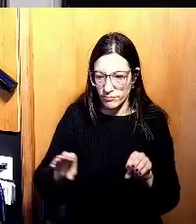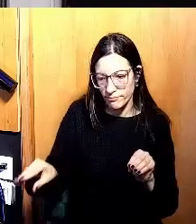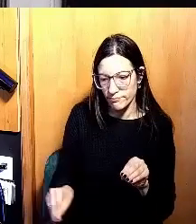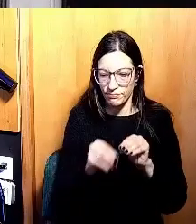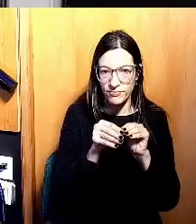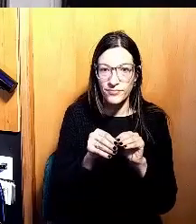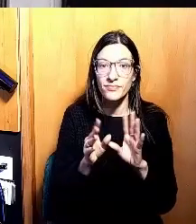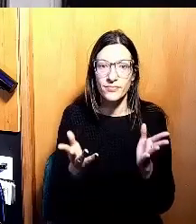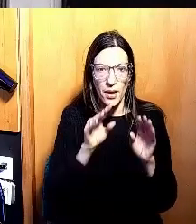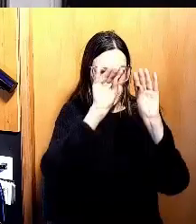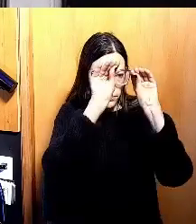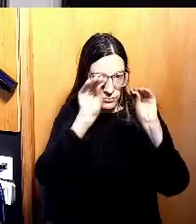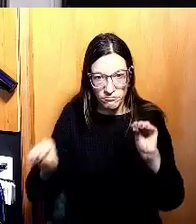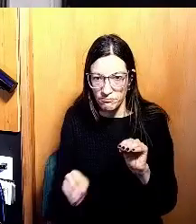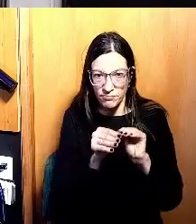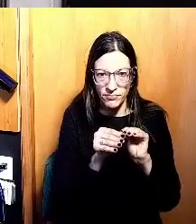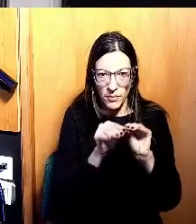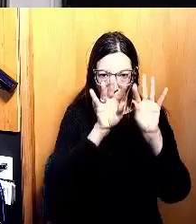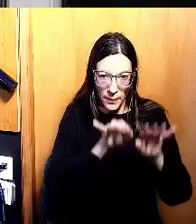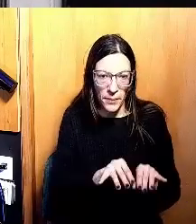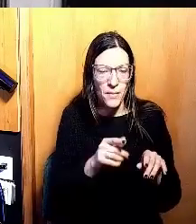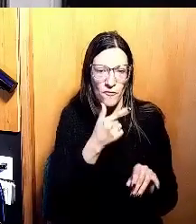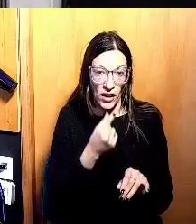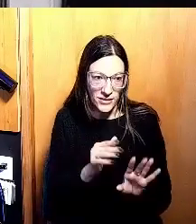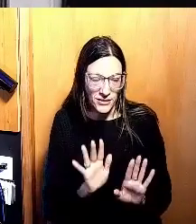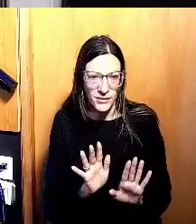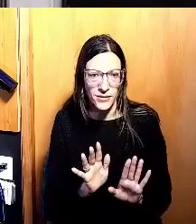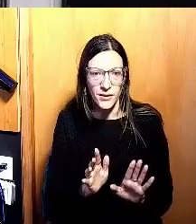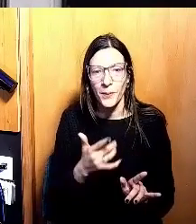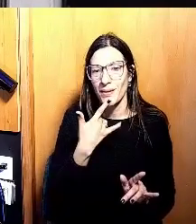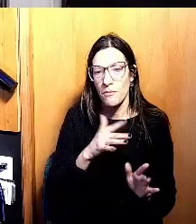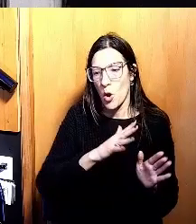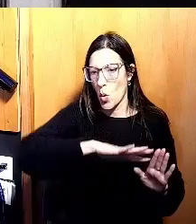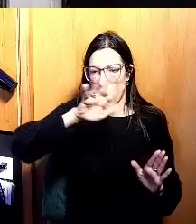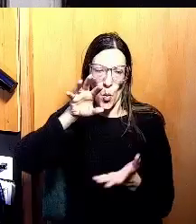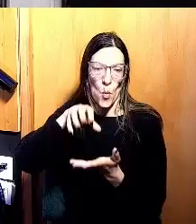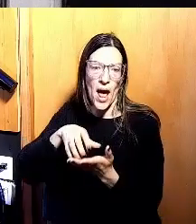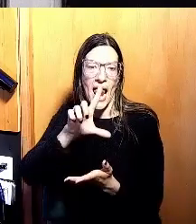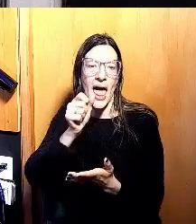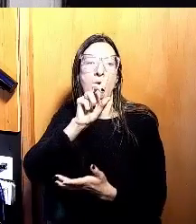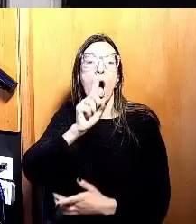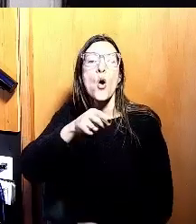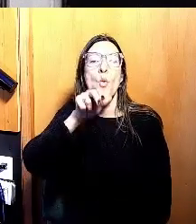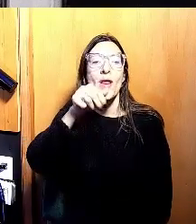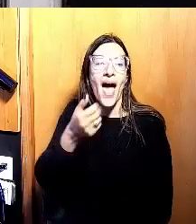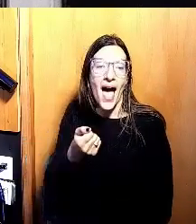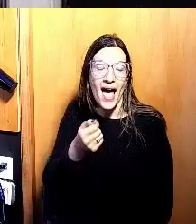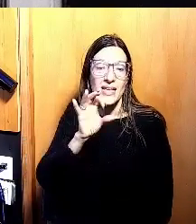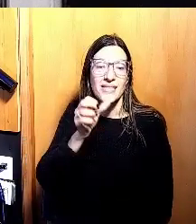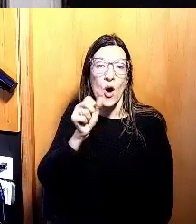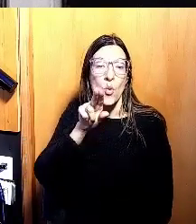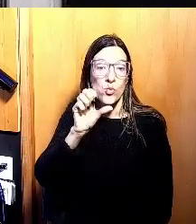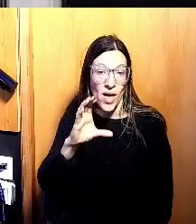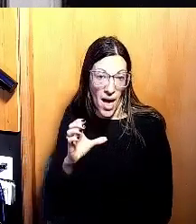por encima, vamos a poner sobre la laguna del Sauce o sobre los lagos del Río Negro, hoy